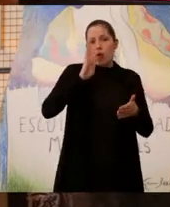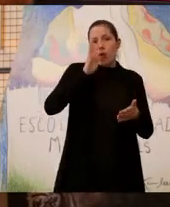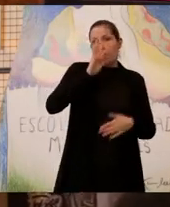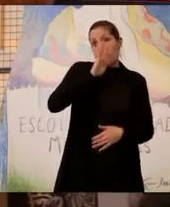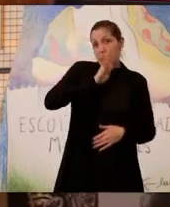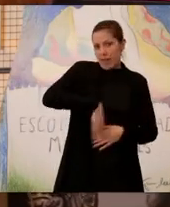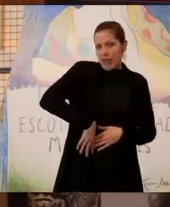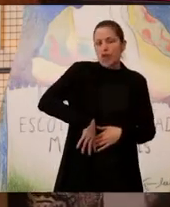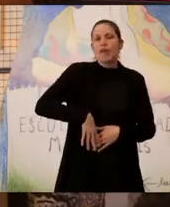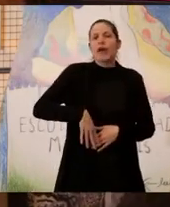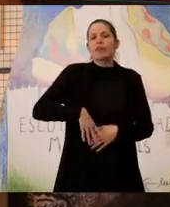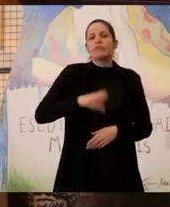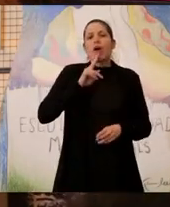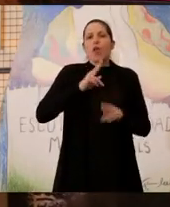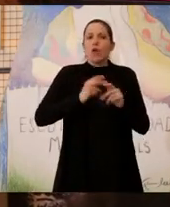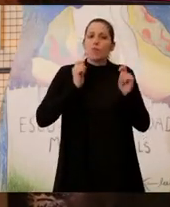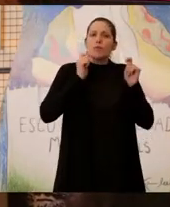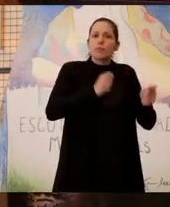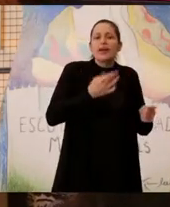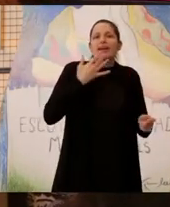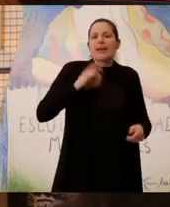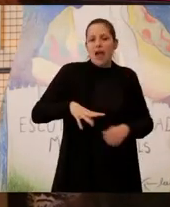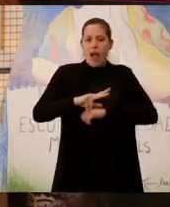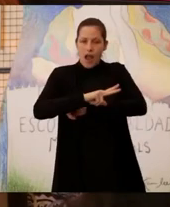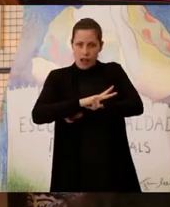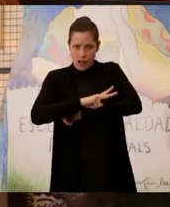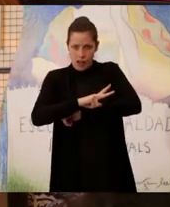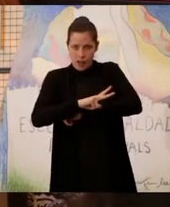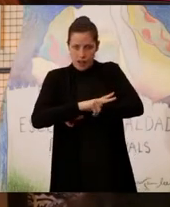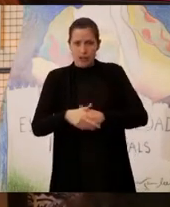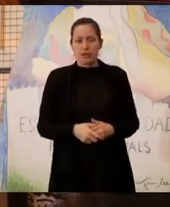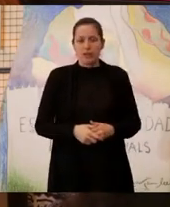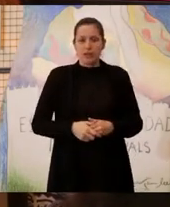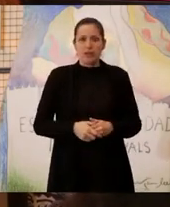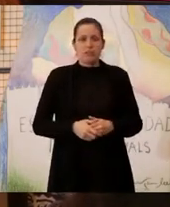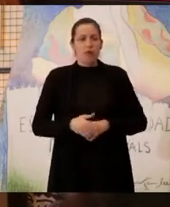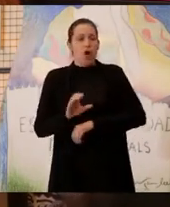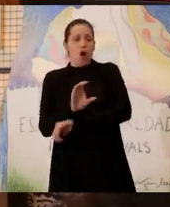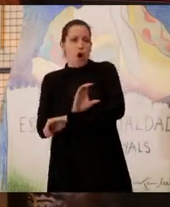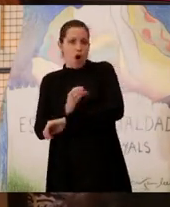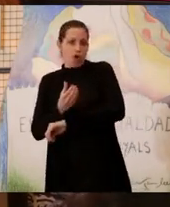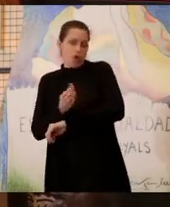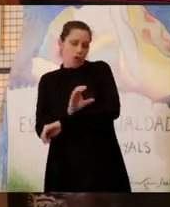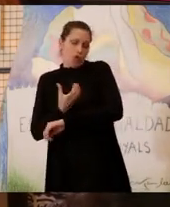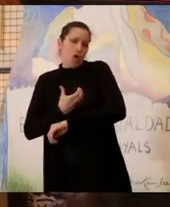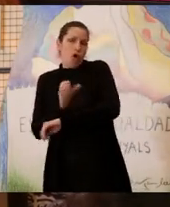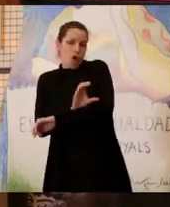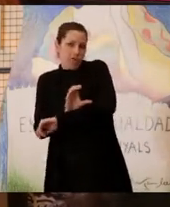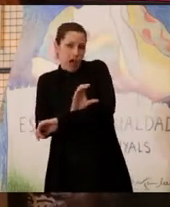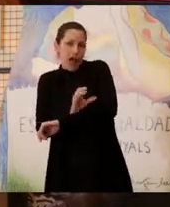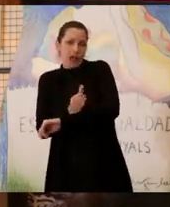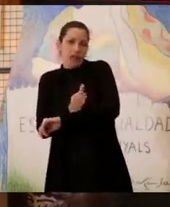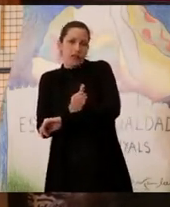nos enfrían mucho de las elecciones o sea de los propios concejales Y entonces les ponen ahí alguien que